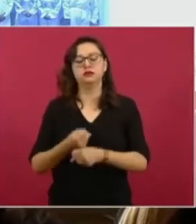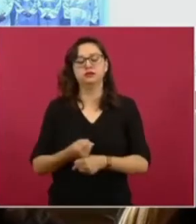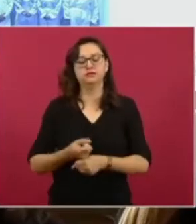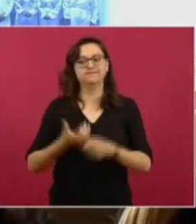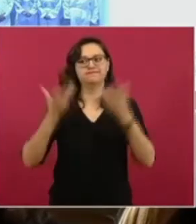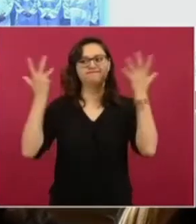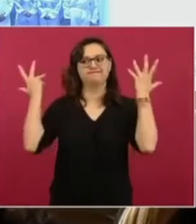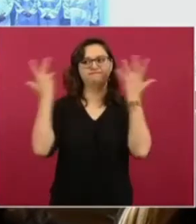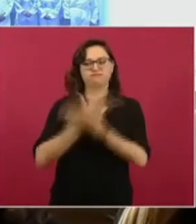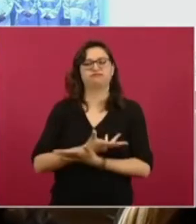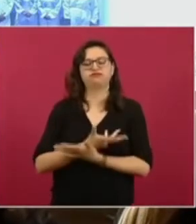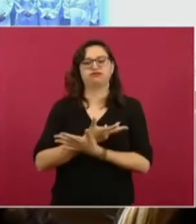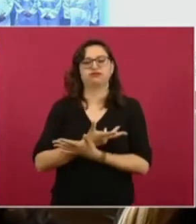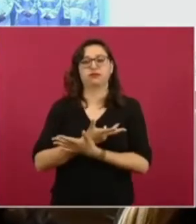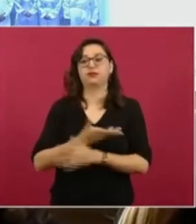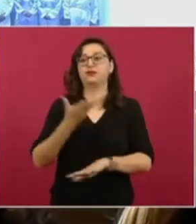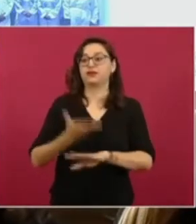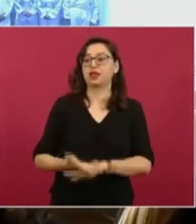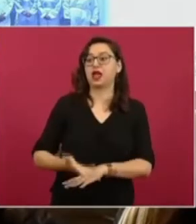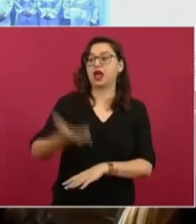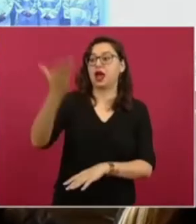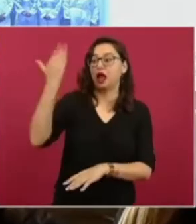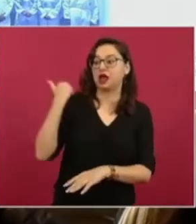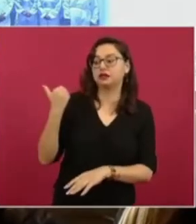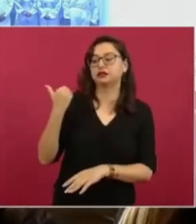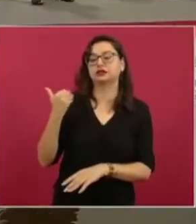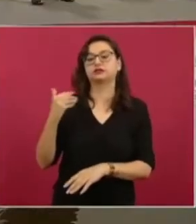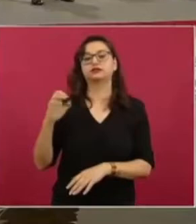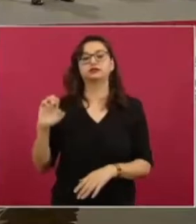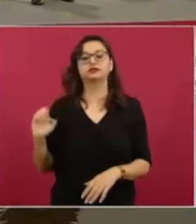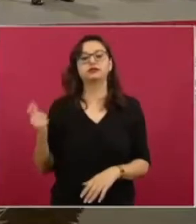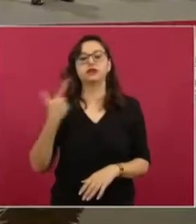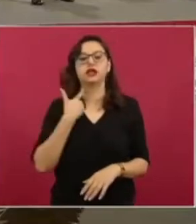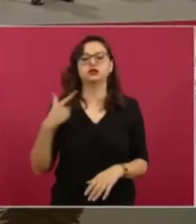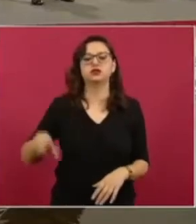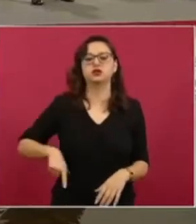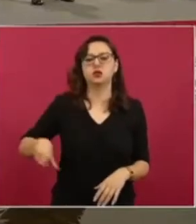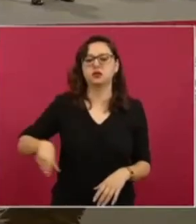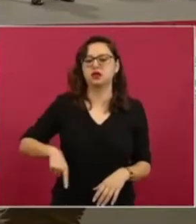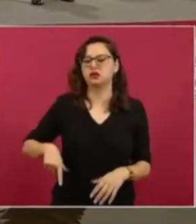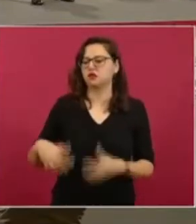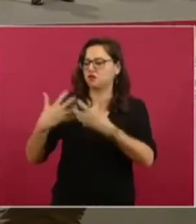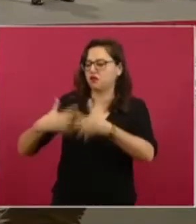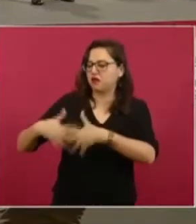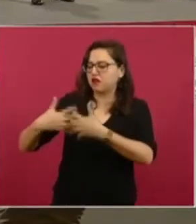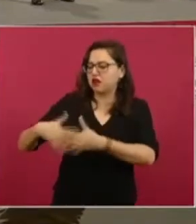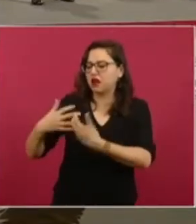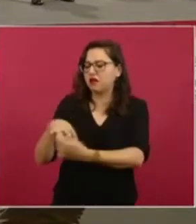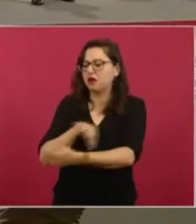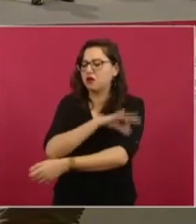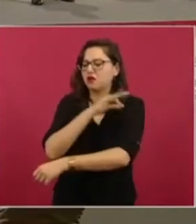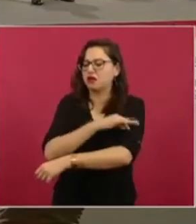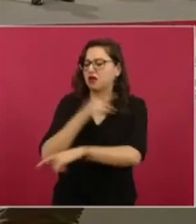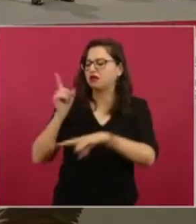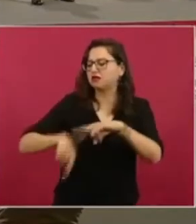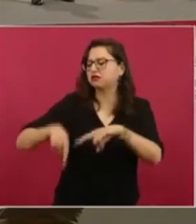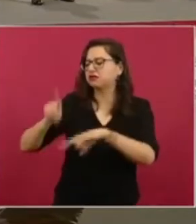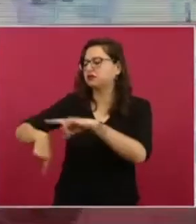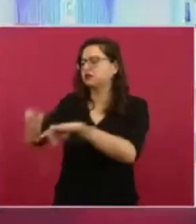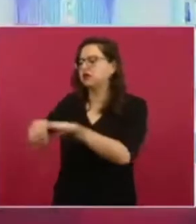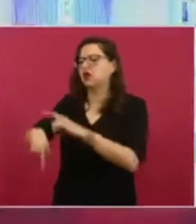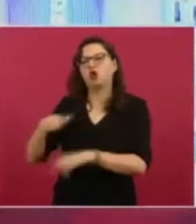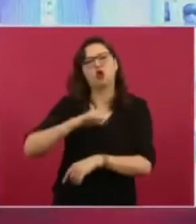producción de vacunas para darle entrada a muchas empresas de todo el mundo, y ahora lo que quiere el